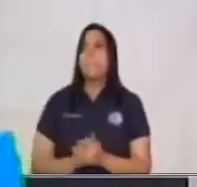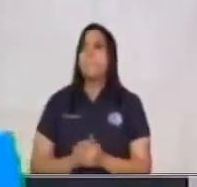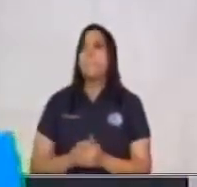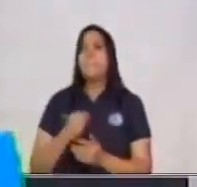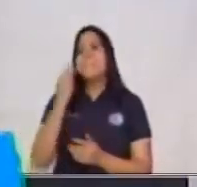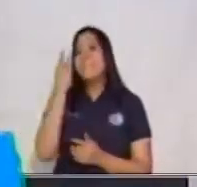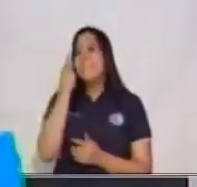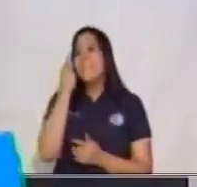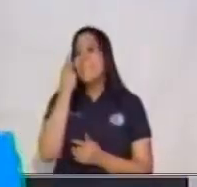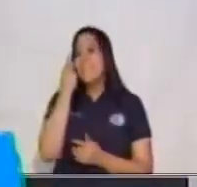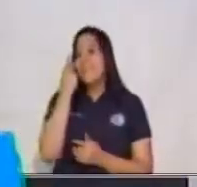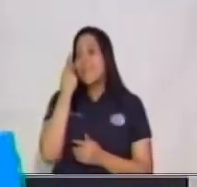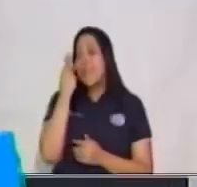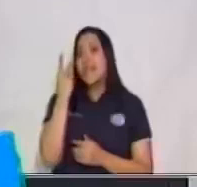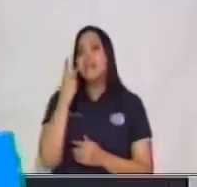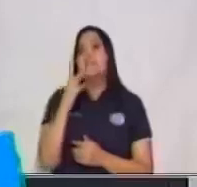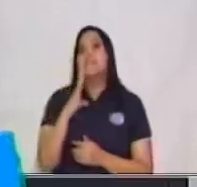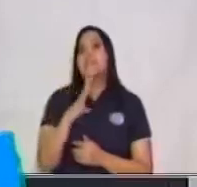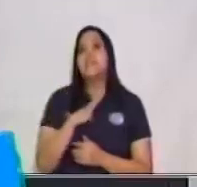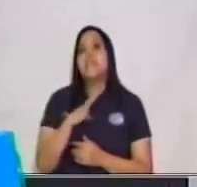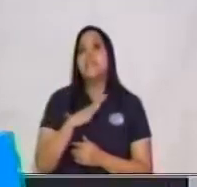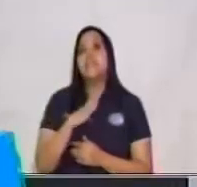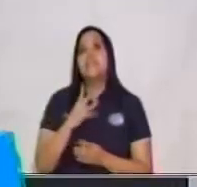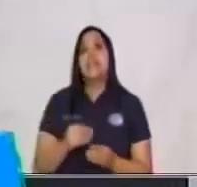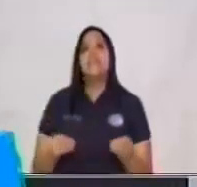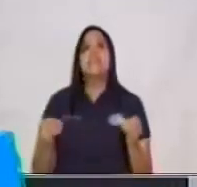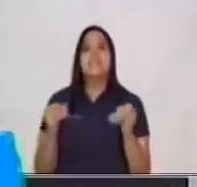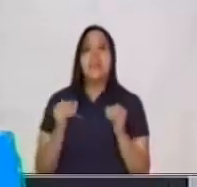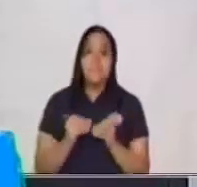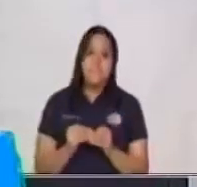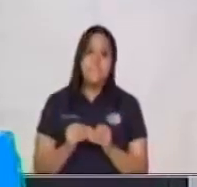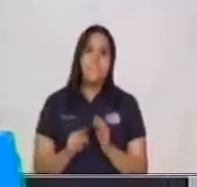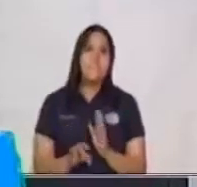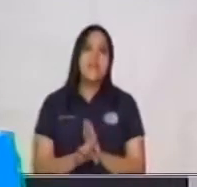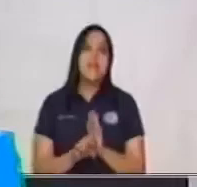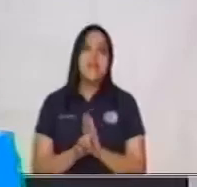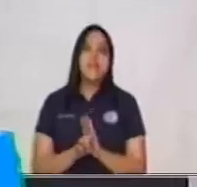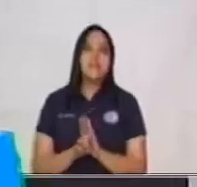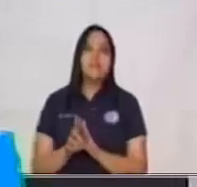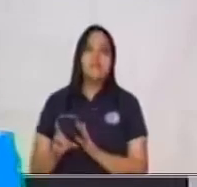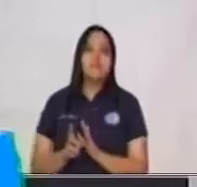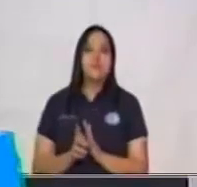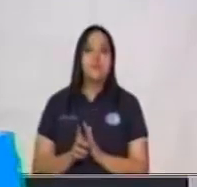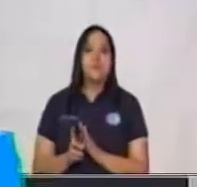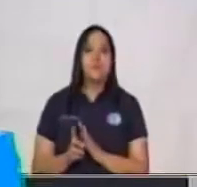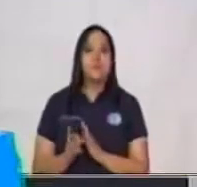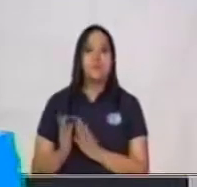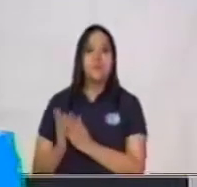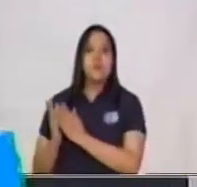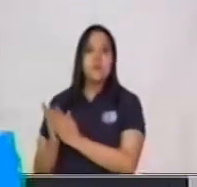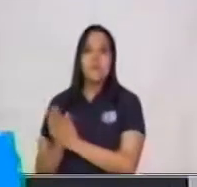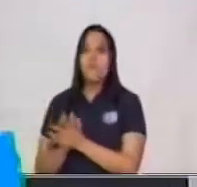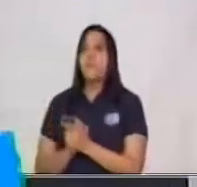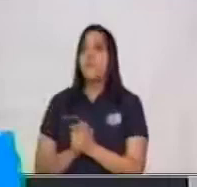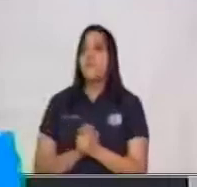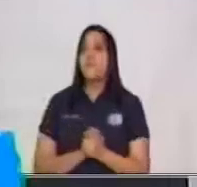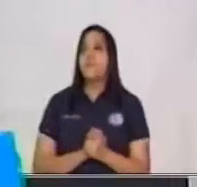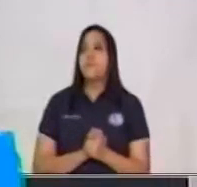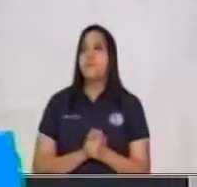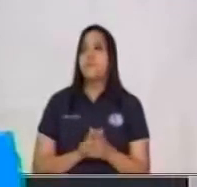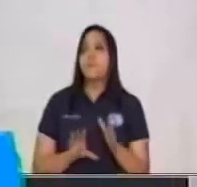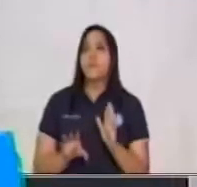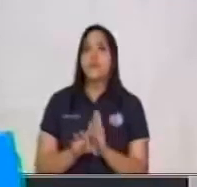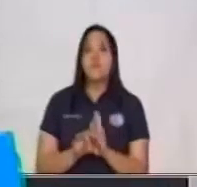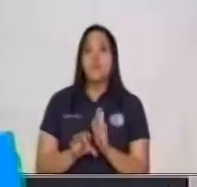Este tiene un recorrido mayor que este porque su velocidad es más grande, es mayor.